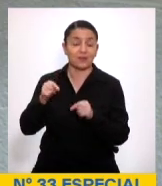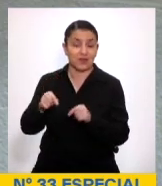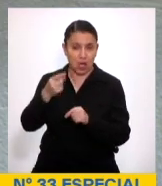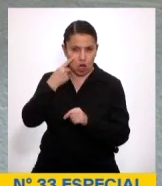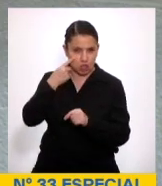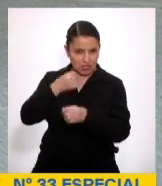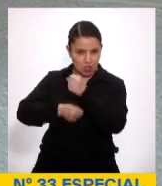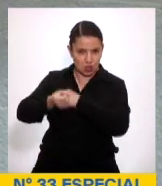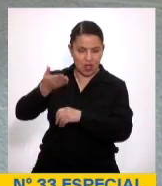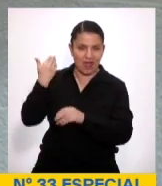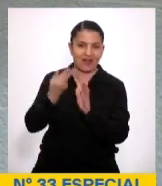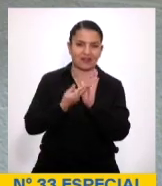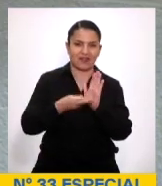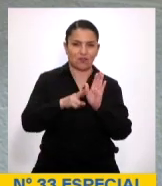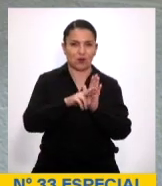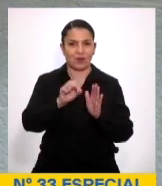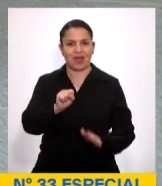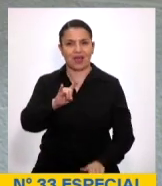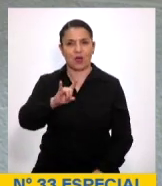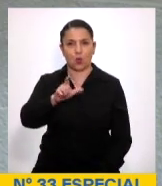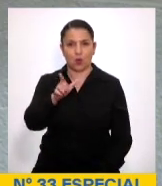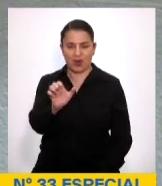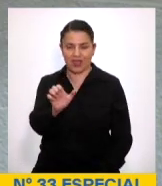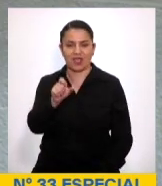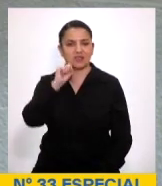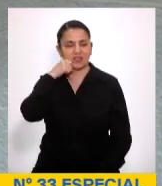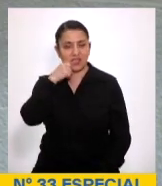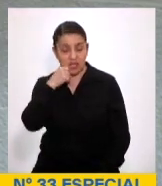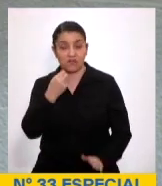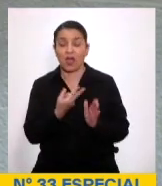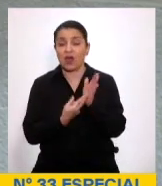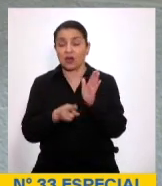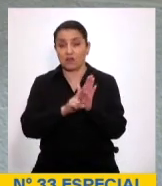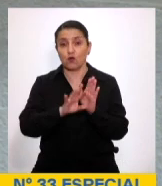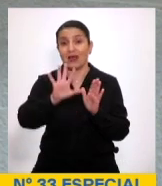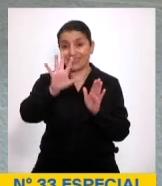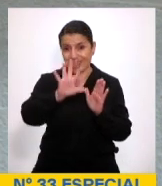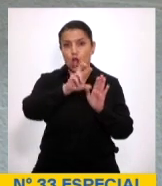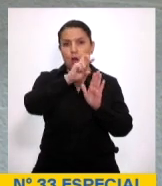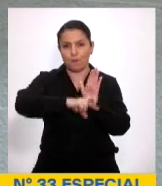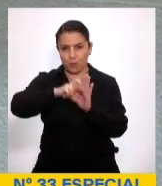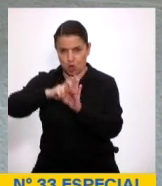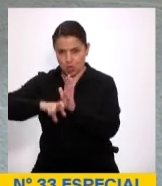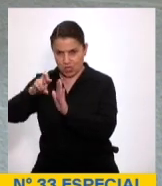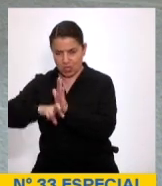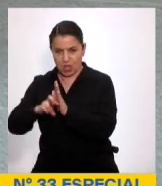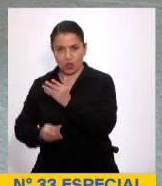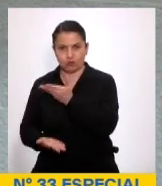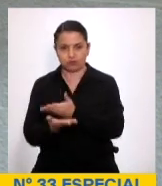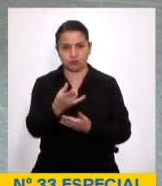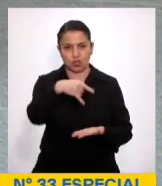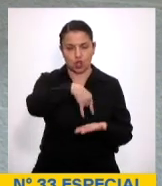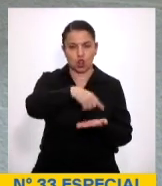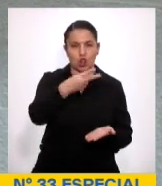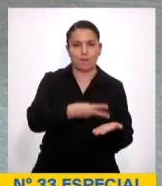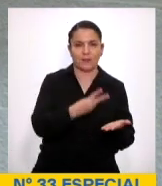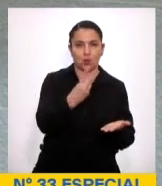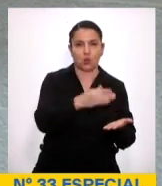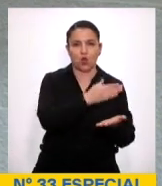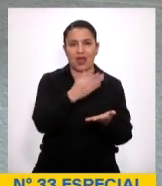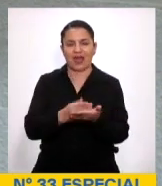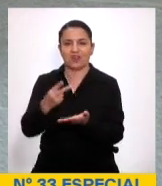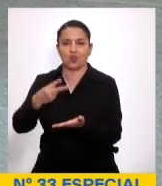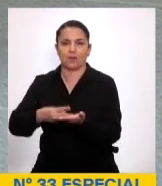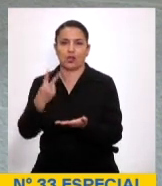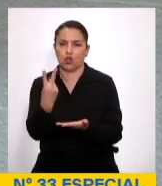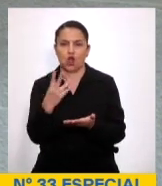años como reforma auge esta reforma constaba de cinco proyectos de ley ingresado al congreso entre el 2001 y 2002 dando lugar a la siguientes